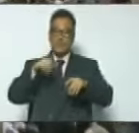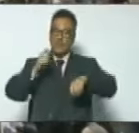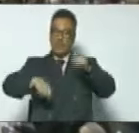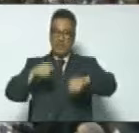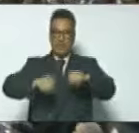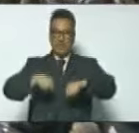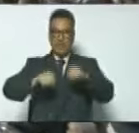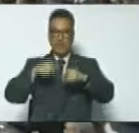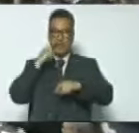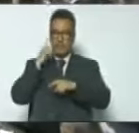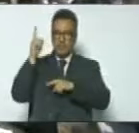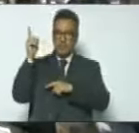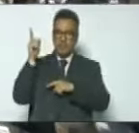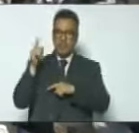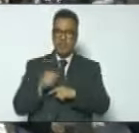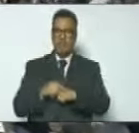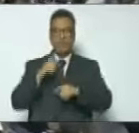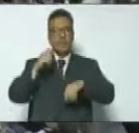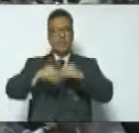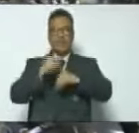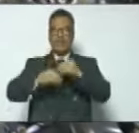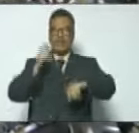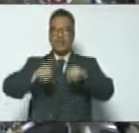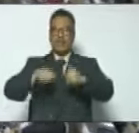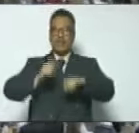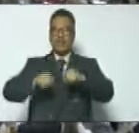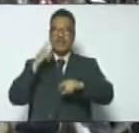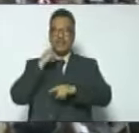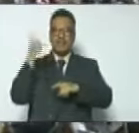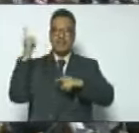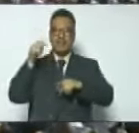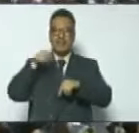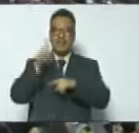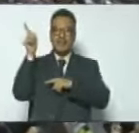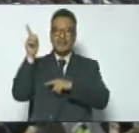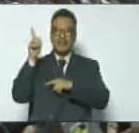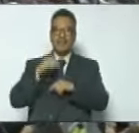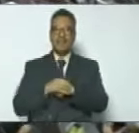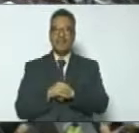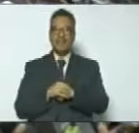allá, ¿qué se hizo la samba? Esta samba que está allá.